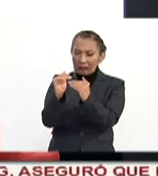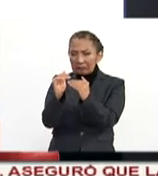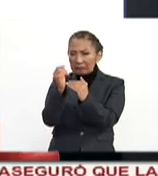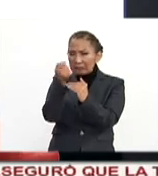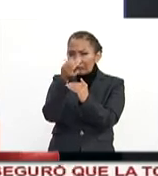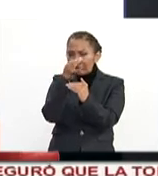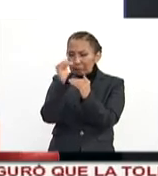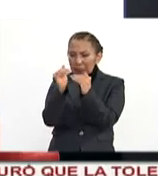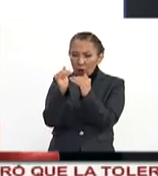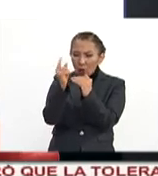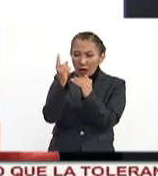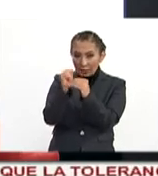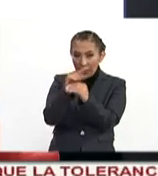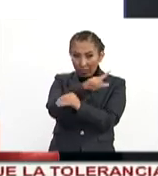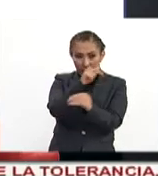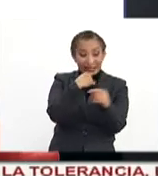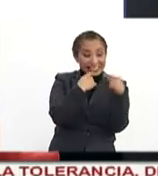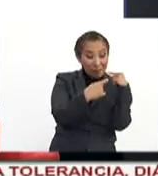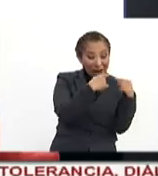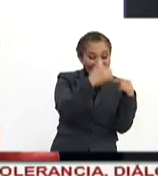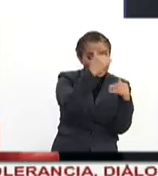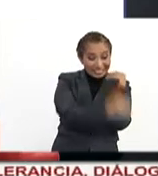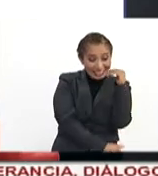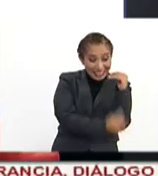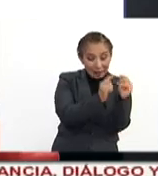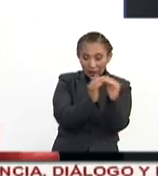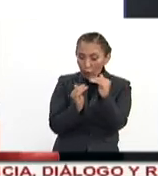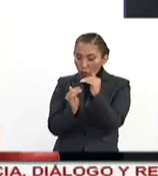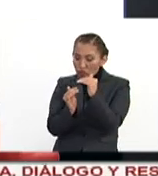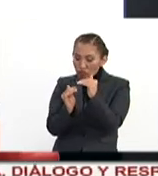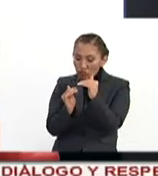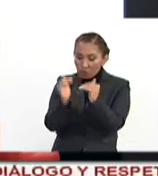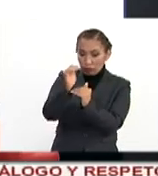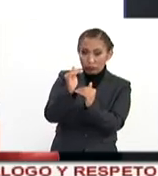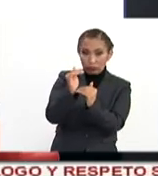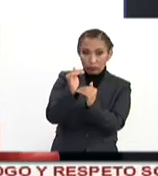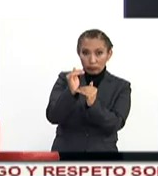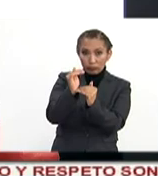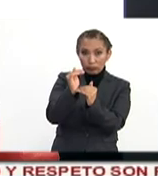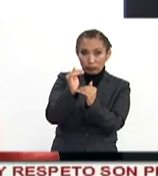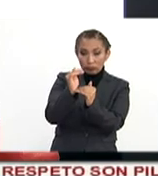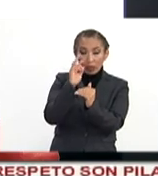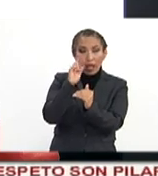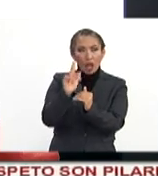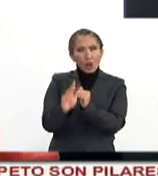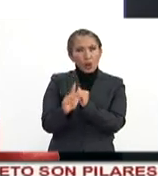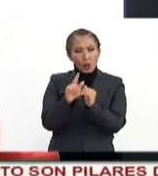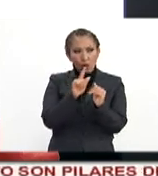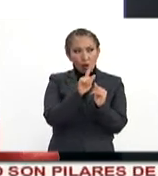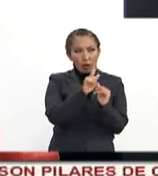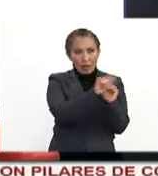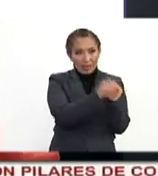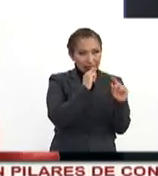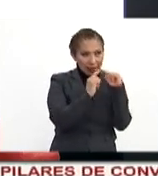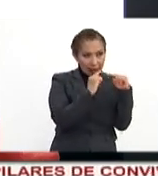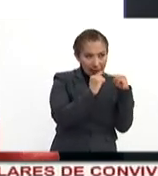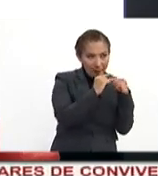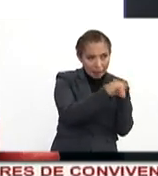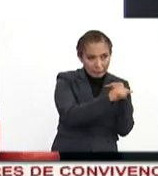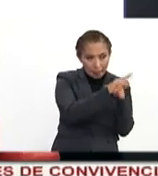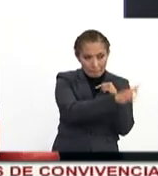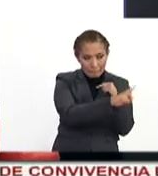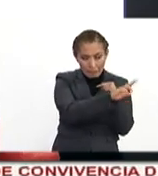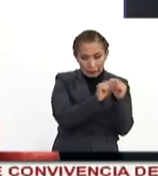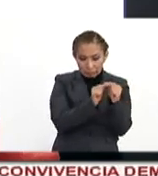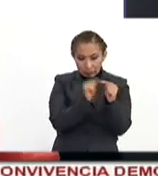prácticamente una semana después del debate. Aparecieron el lunes siguiente al martes